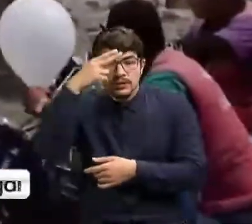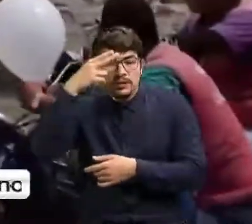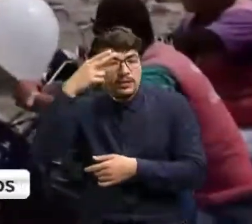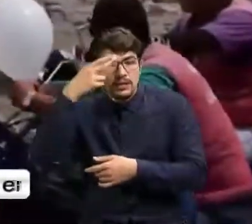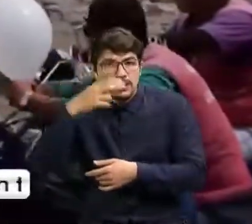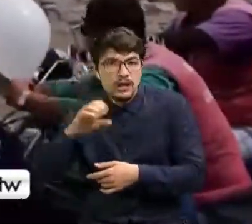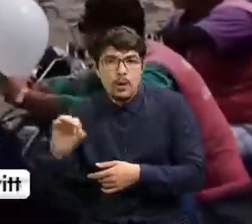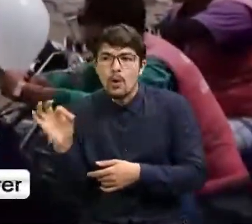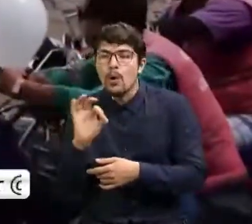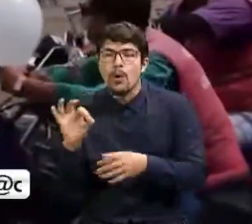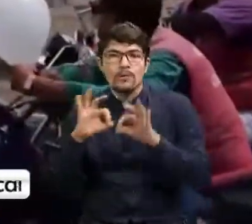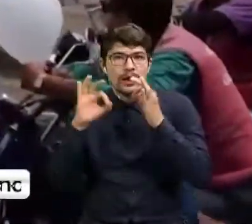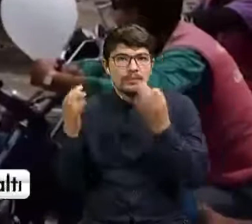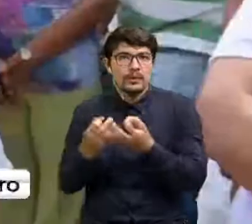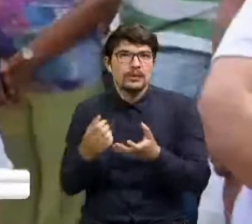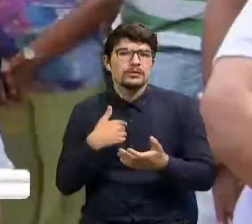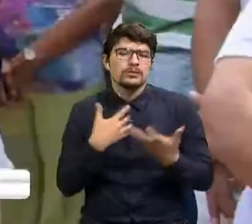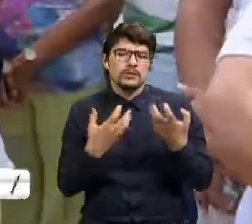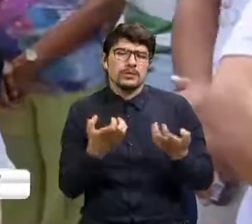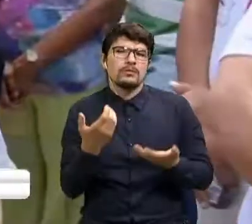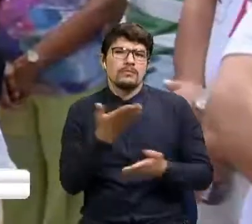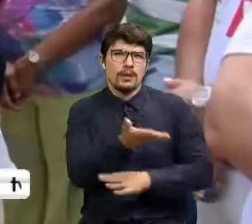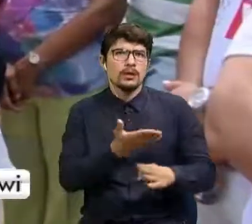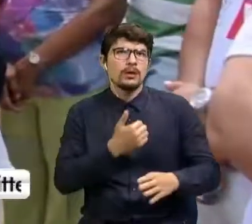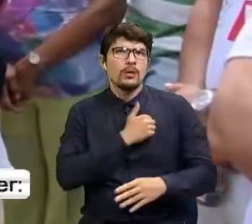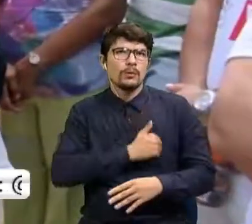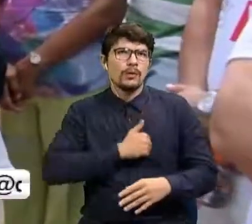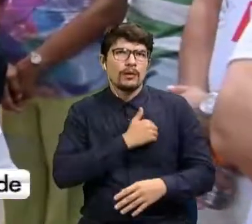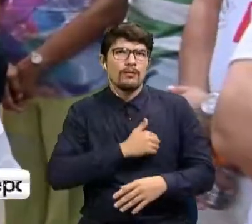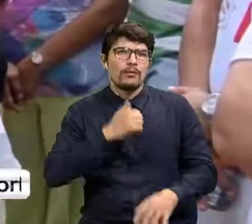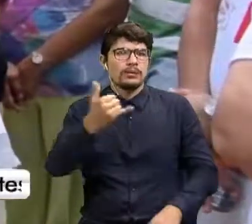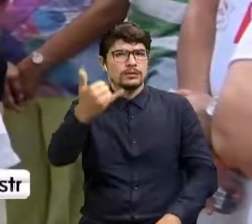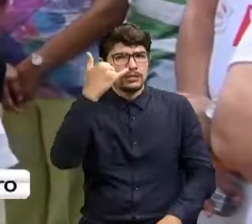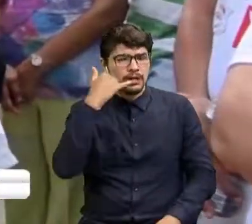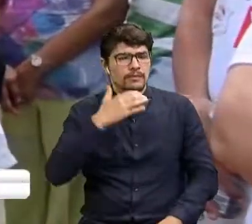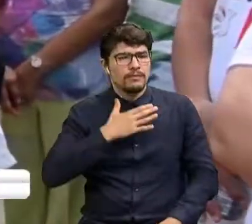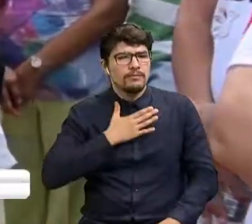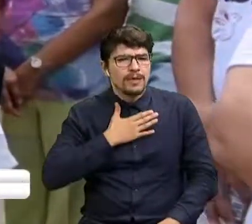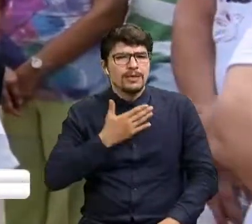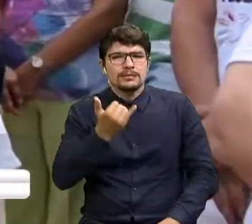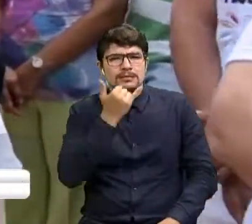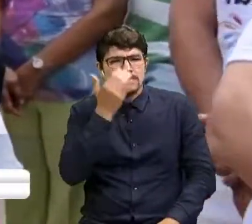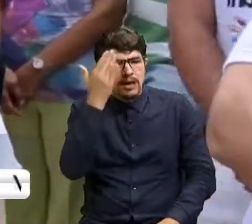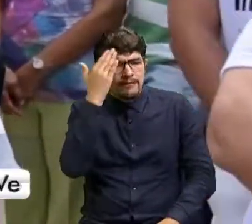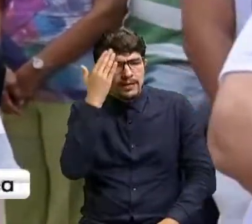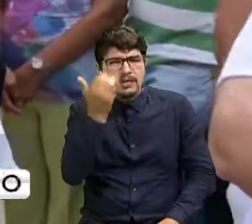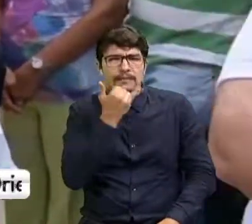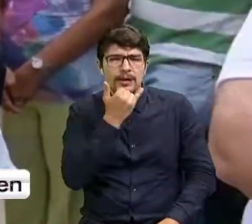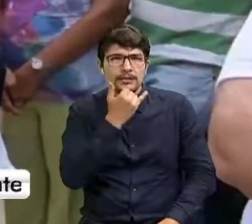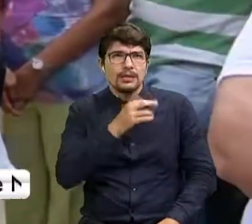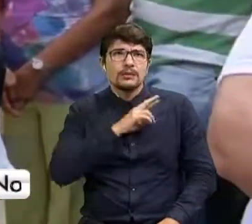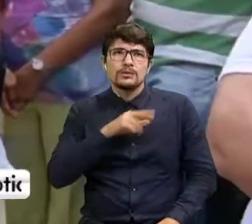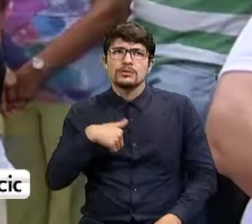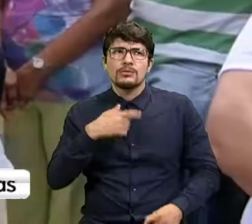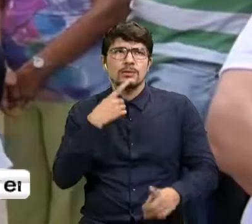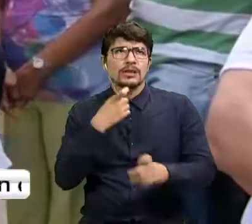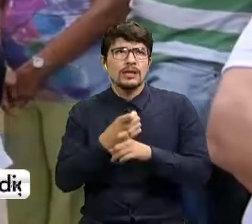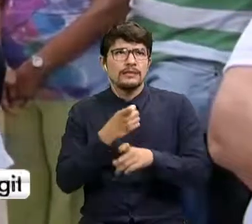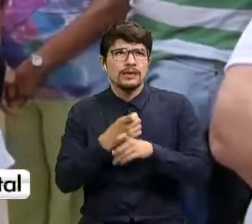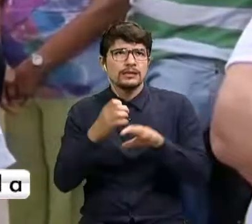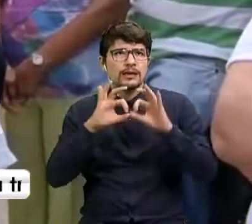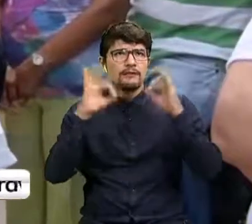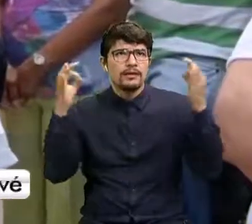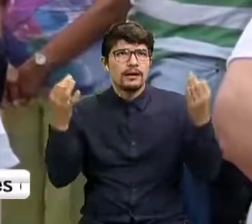Yo les quiero pedir nuevamente que por favor se comuniquen. Es muy difícil para nosotros como